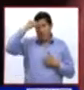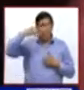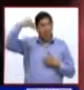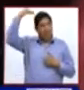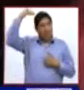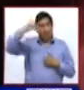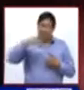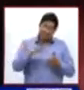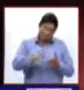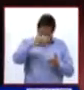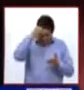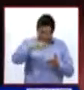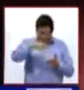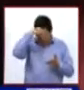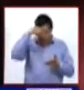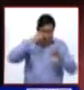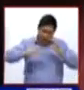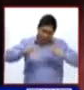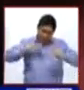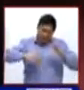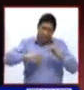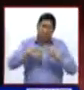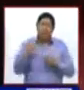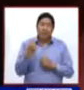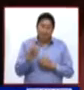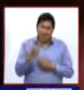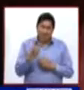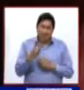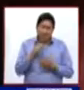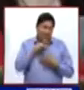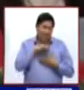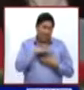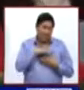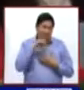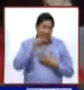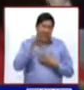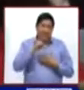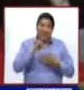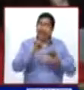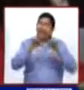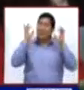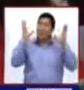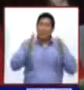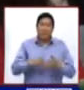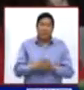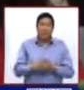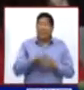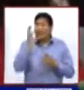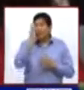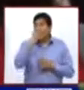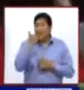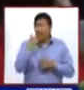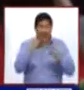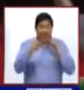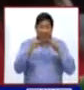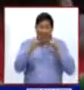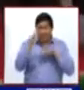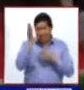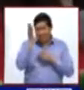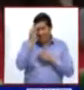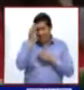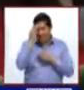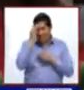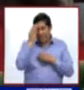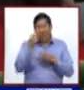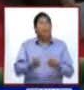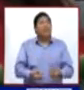aprender. Va a aprender a costurar. Hay dos máquinas. Hay dos. Así que hay que aprovechar. Así es. Muy lindo, muy literalmente. Qué bonita nota, ¿sabes? Nos devuelves